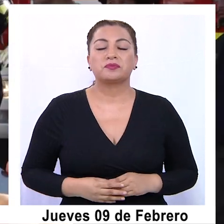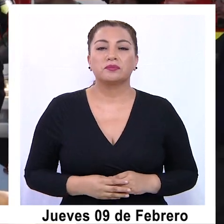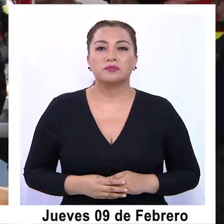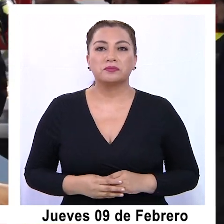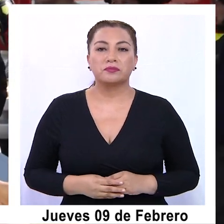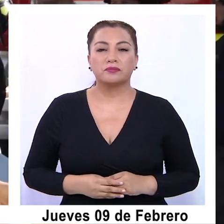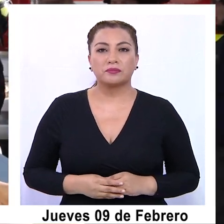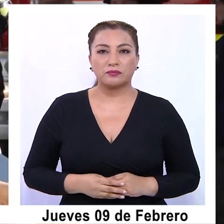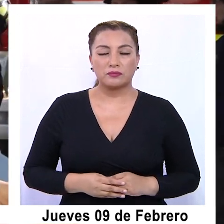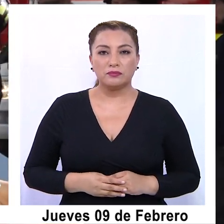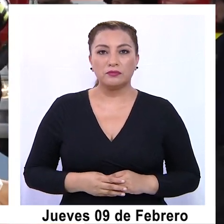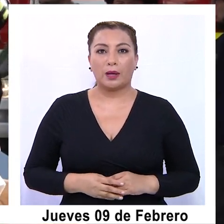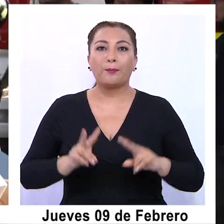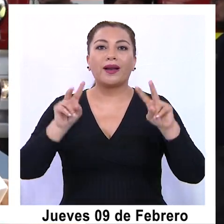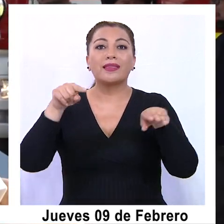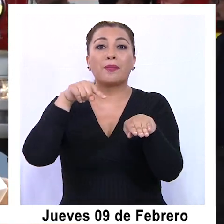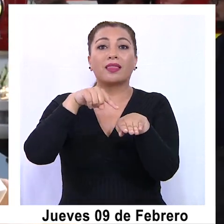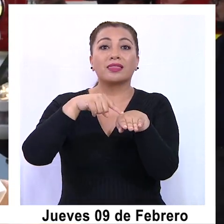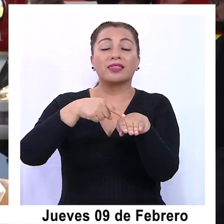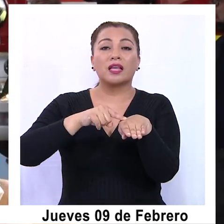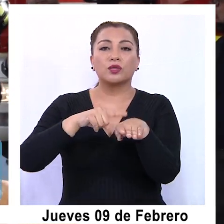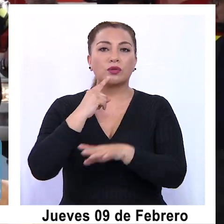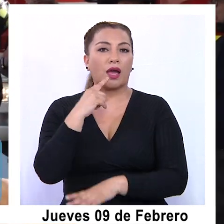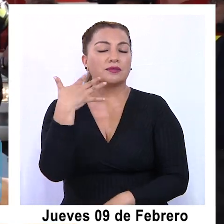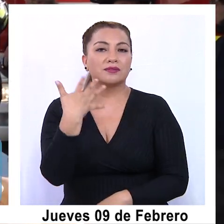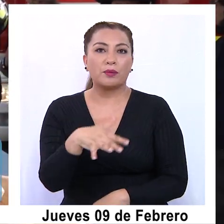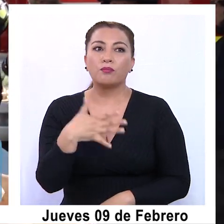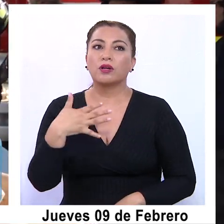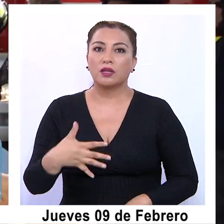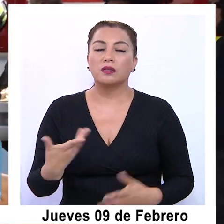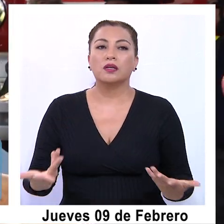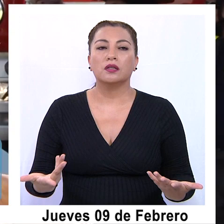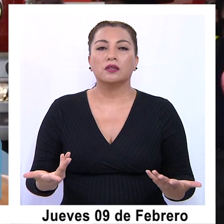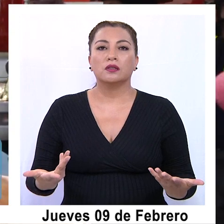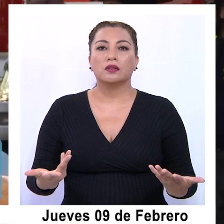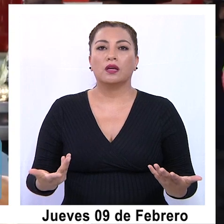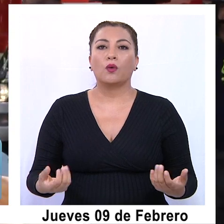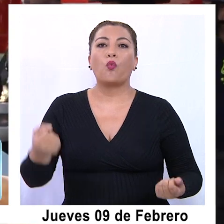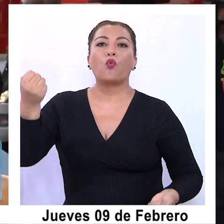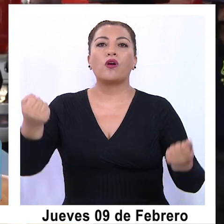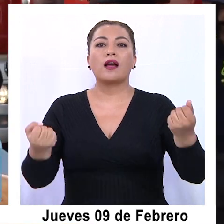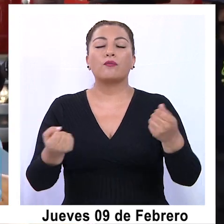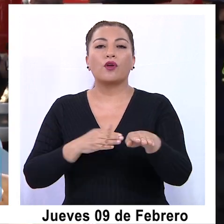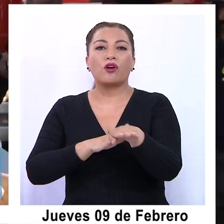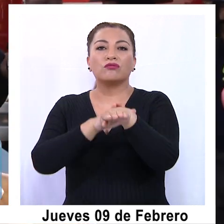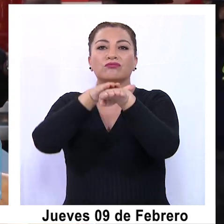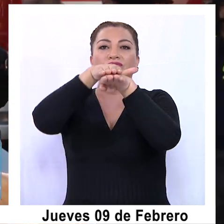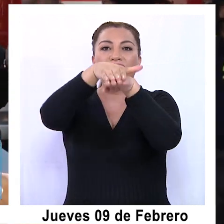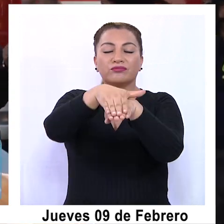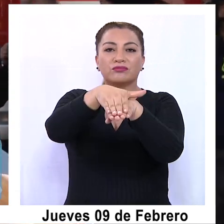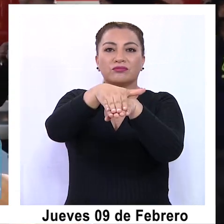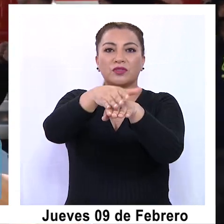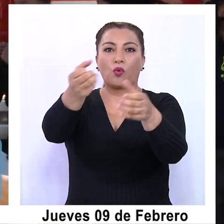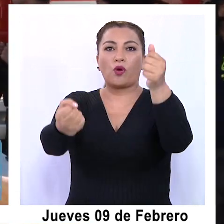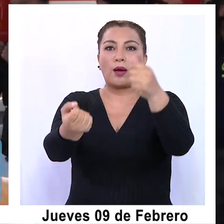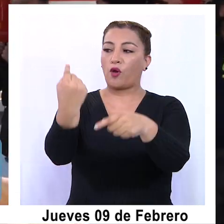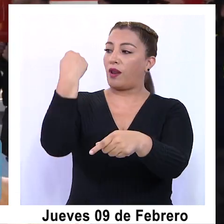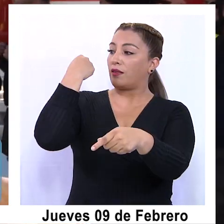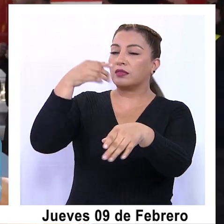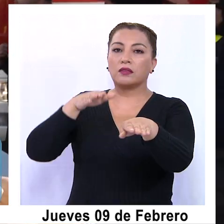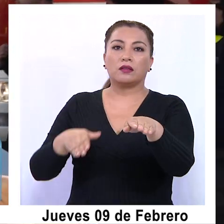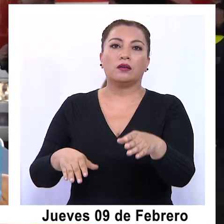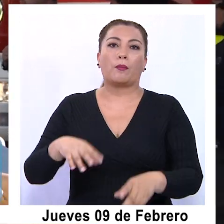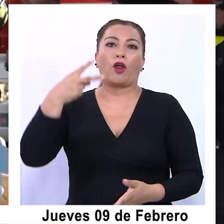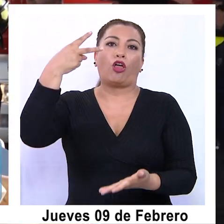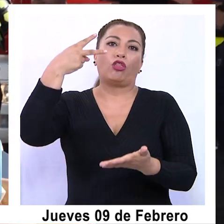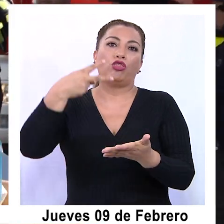Para nuestra parte técnica es vital que estos se vayan sobre un camión y no tener que trasladarlos